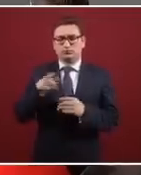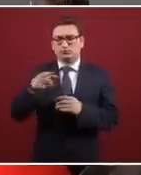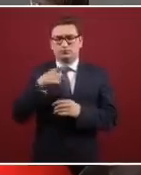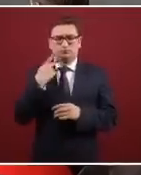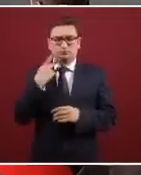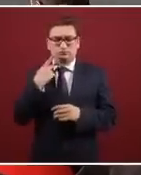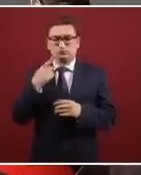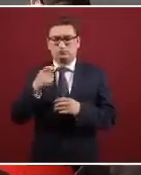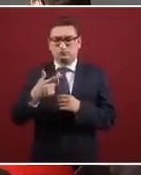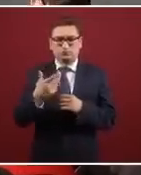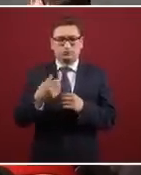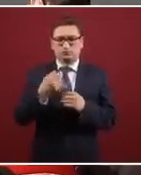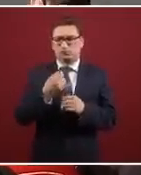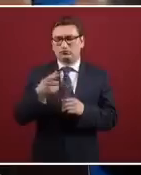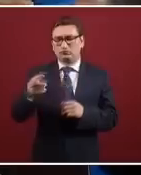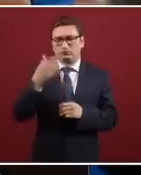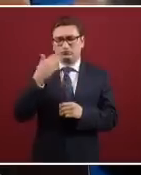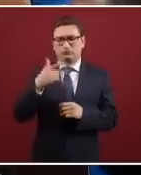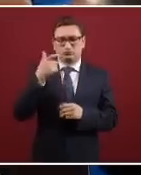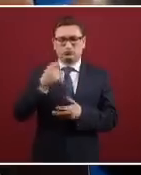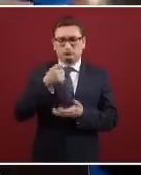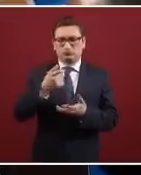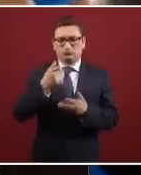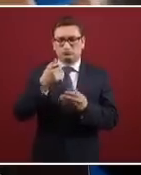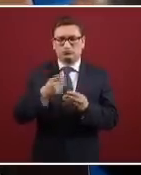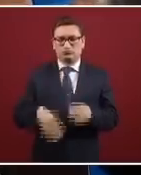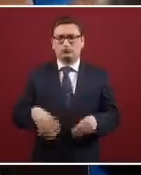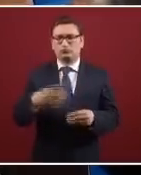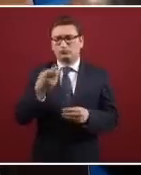de este desfalco del que usted tiene conocimiento.